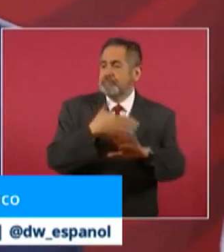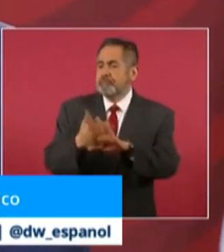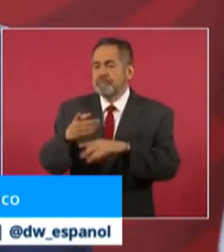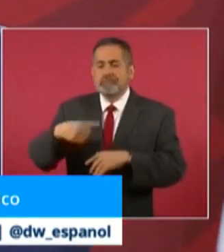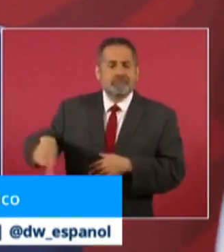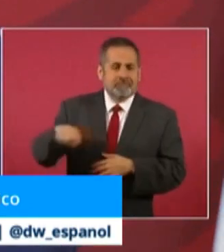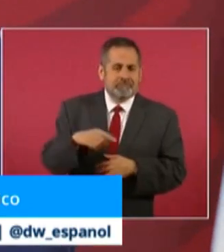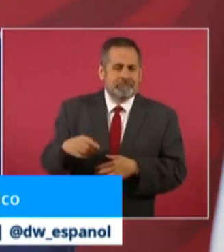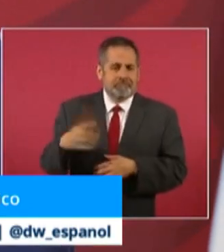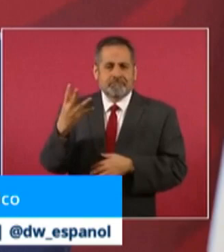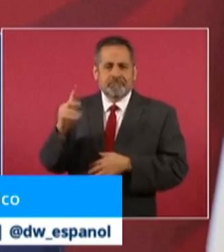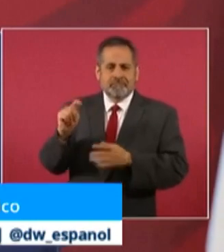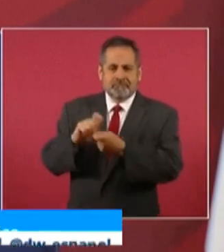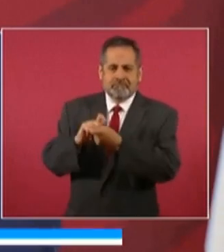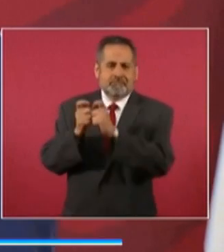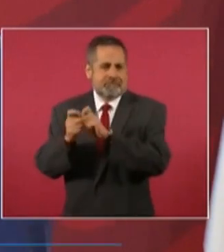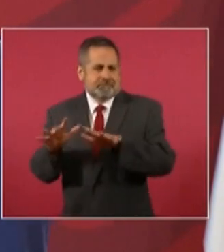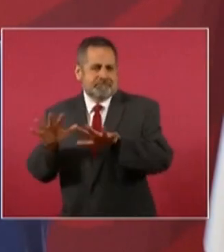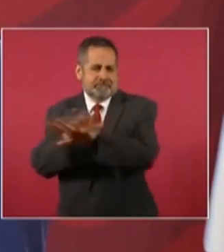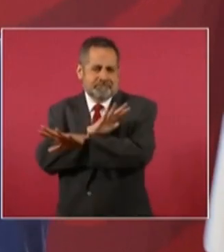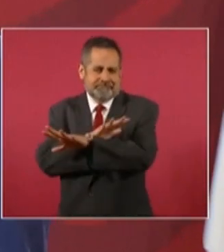que se está llevando en el país.